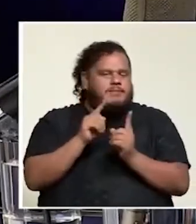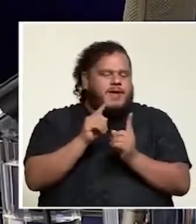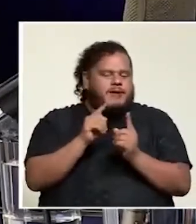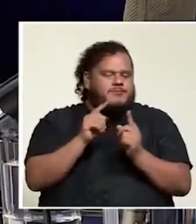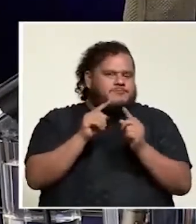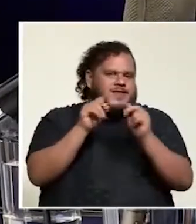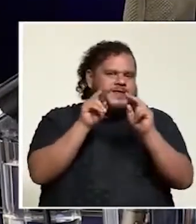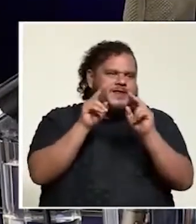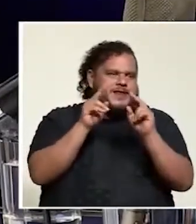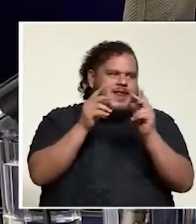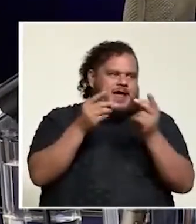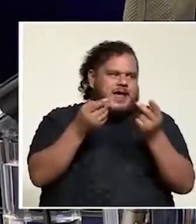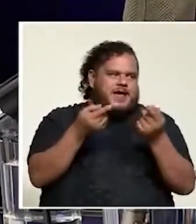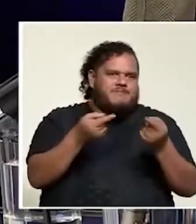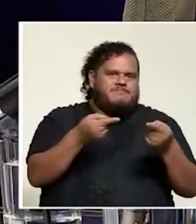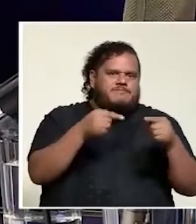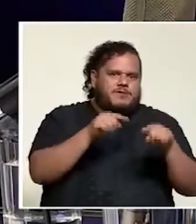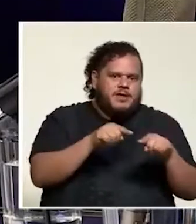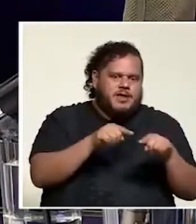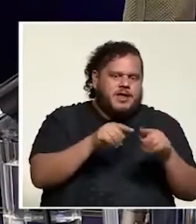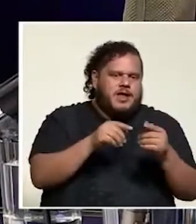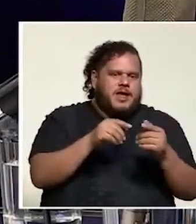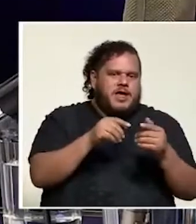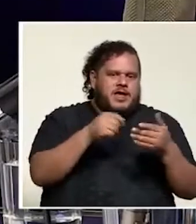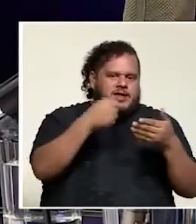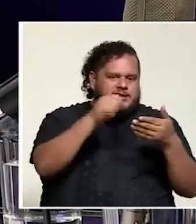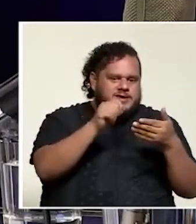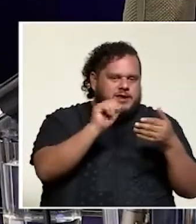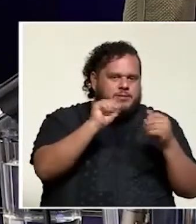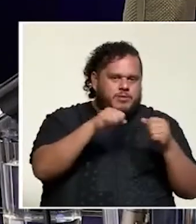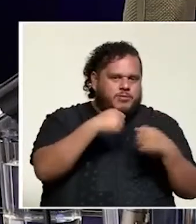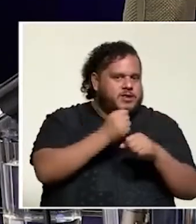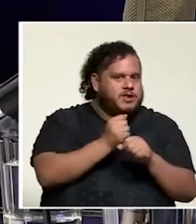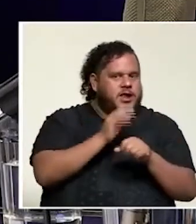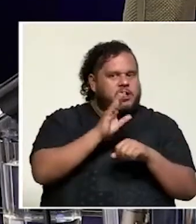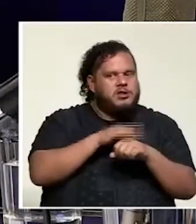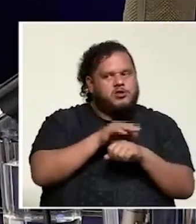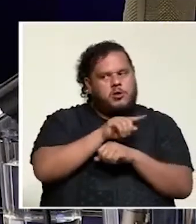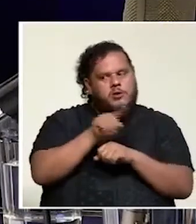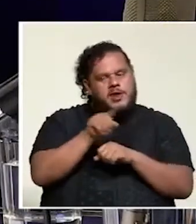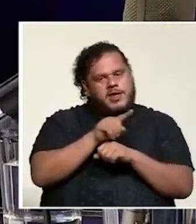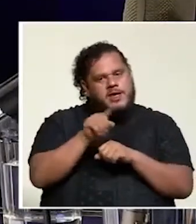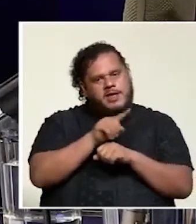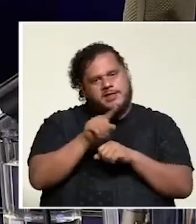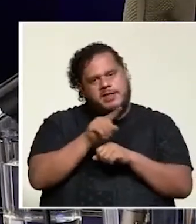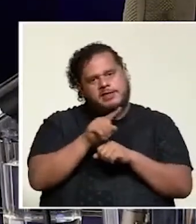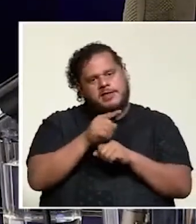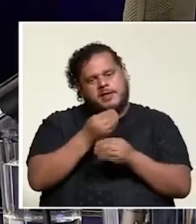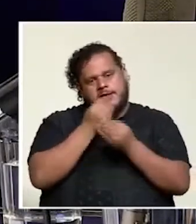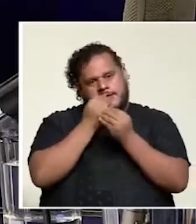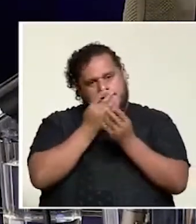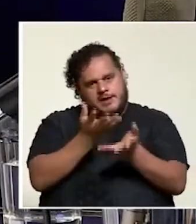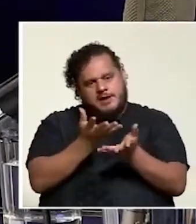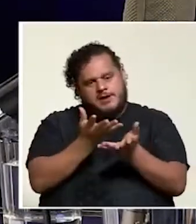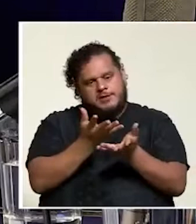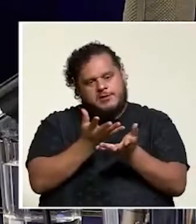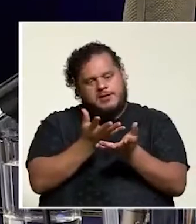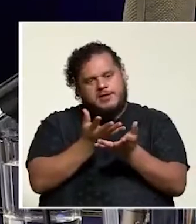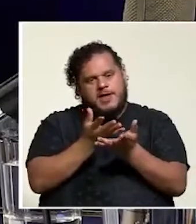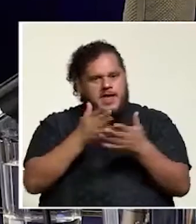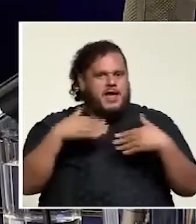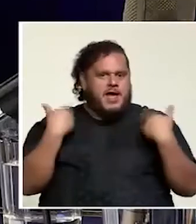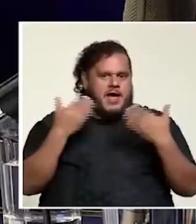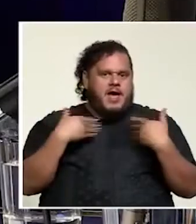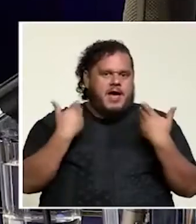verificación, ¿verdad? El check que podamos hacer luego respecto de esas declaraciones